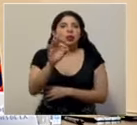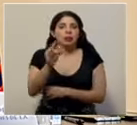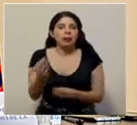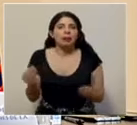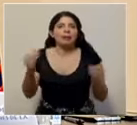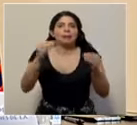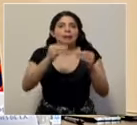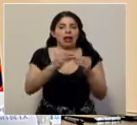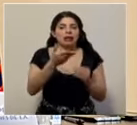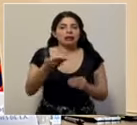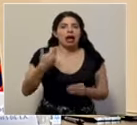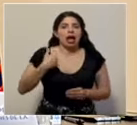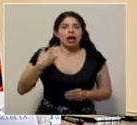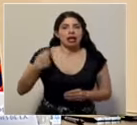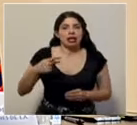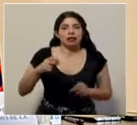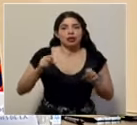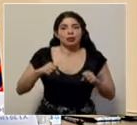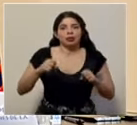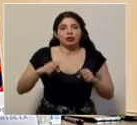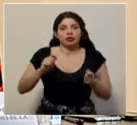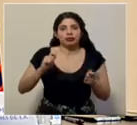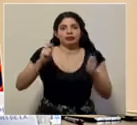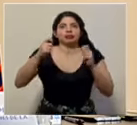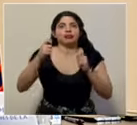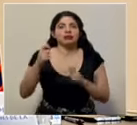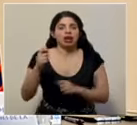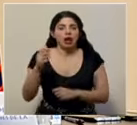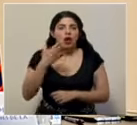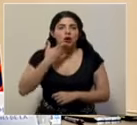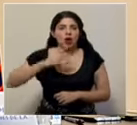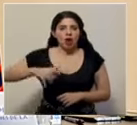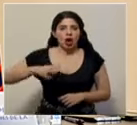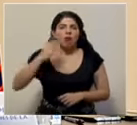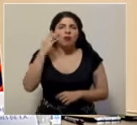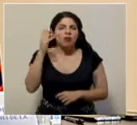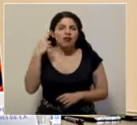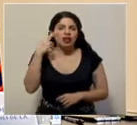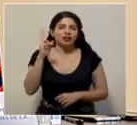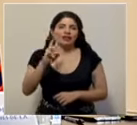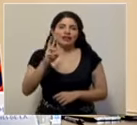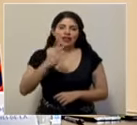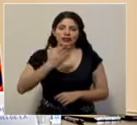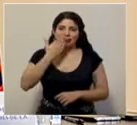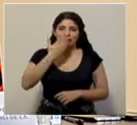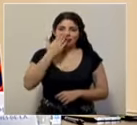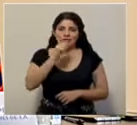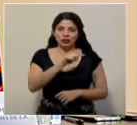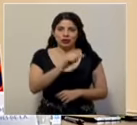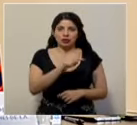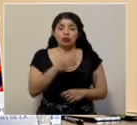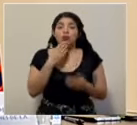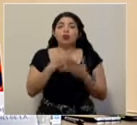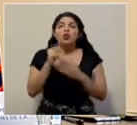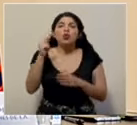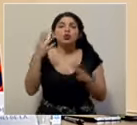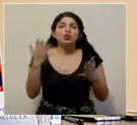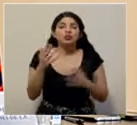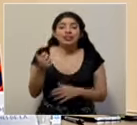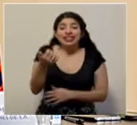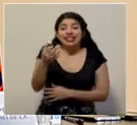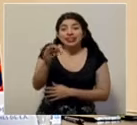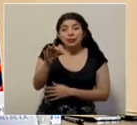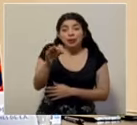con riesgo a subir la alerta naranja por virus respiratorios. La buena noticia de esto es que 19 de